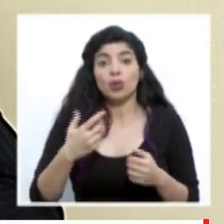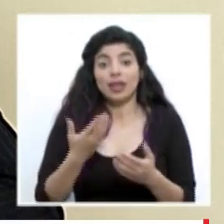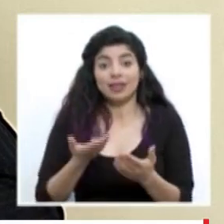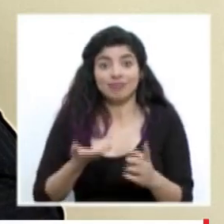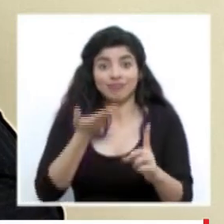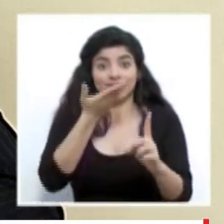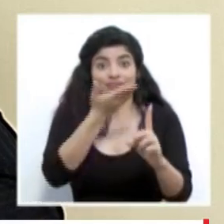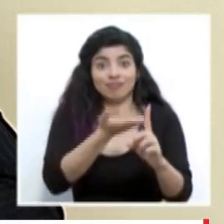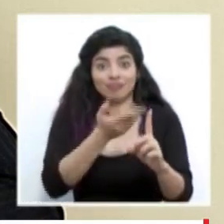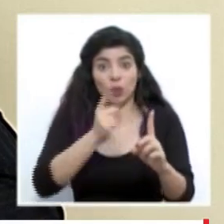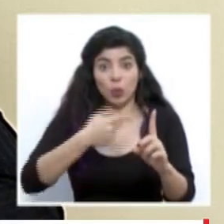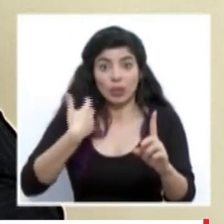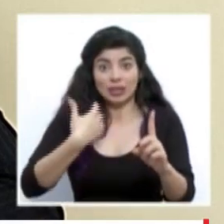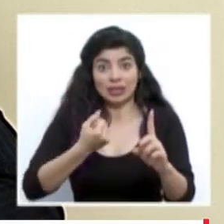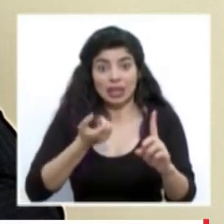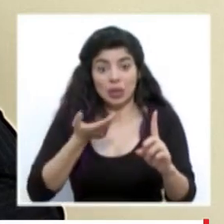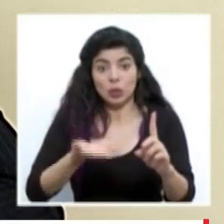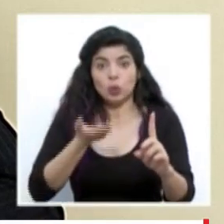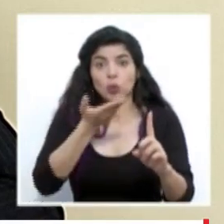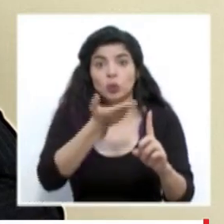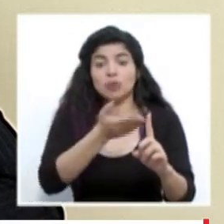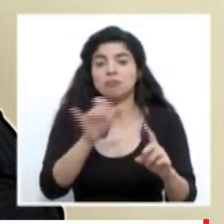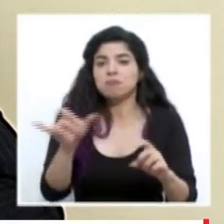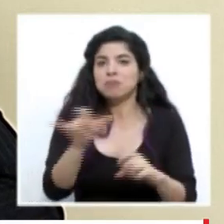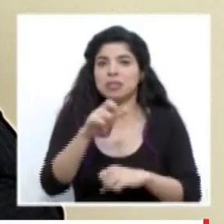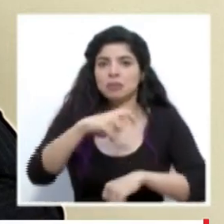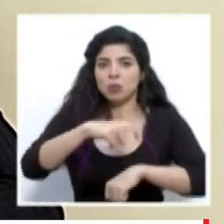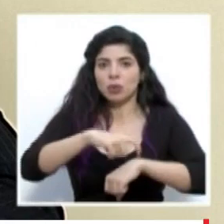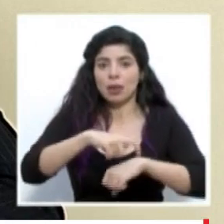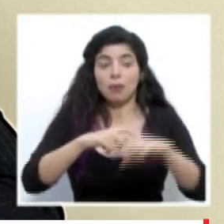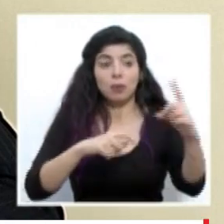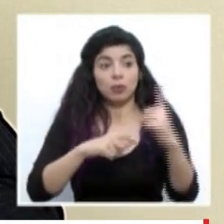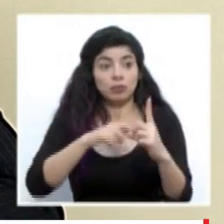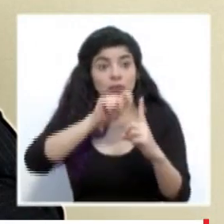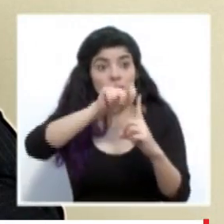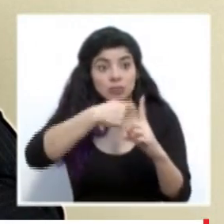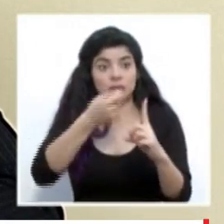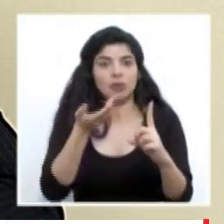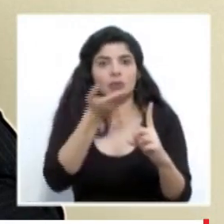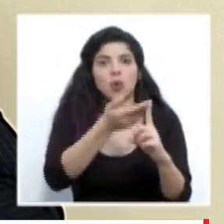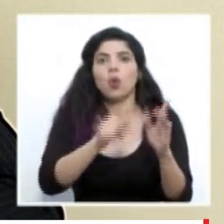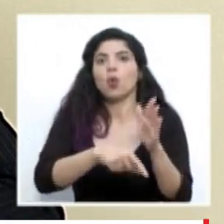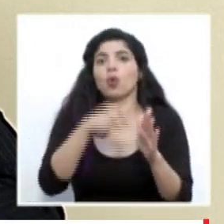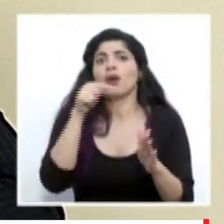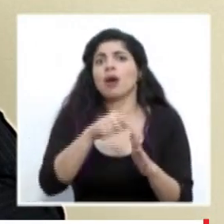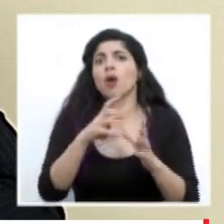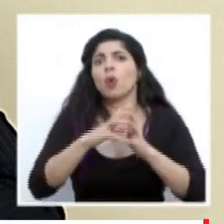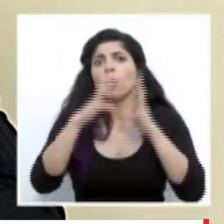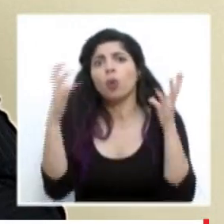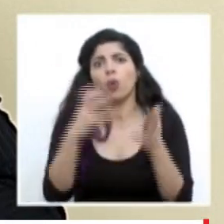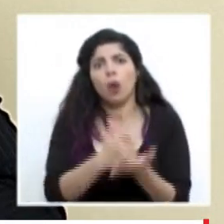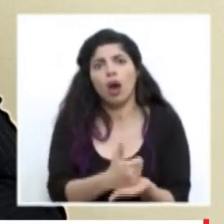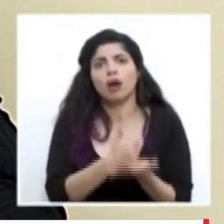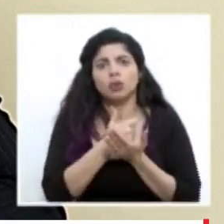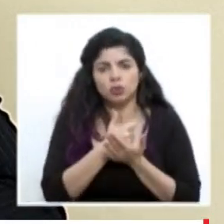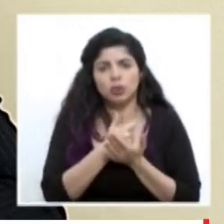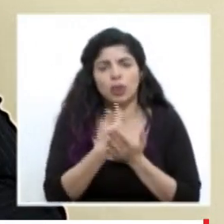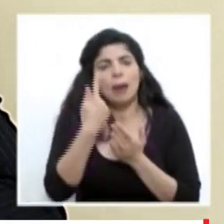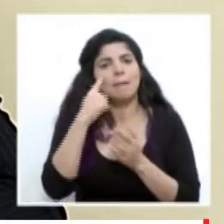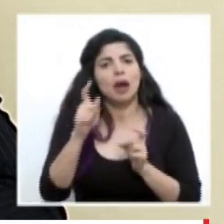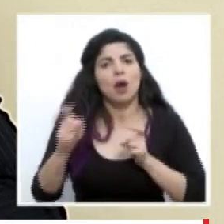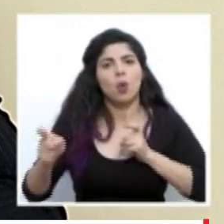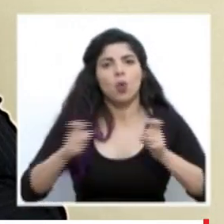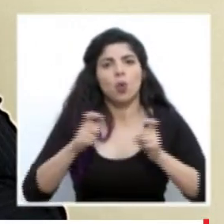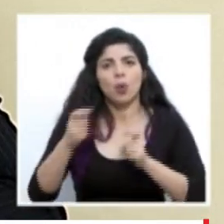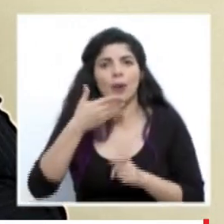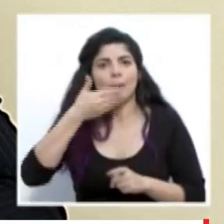se va a entregar, se va a notificar en el momento en que se toma la muestra y eso va a ayudar enormemente a poder hacer el